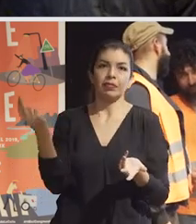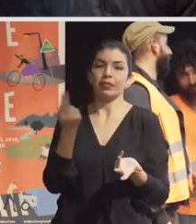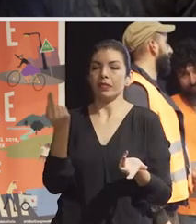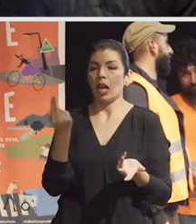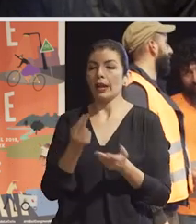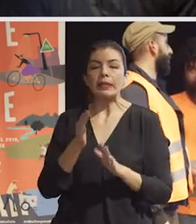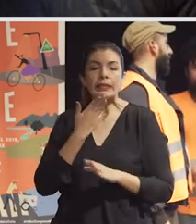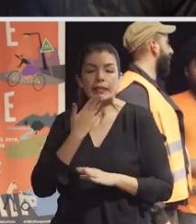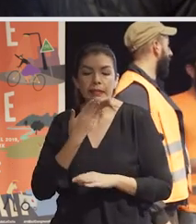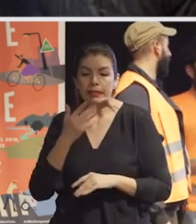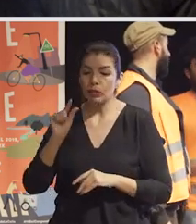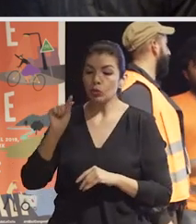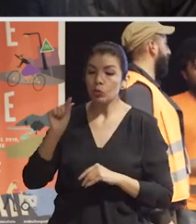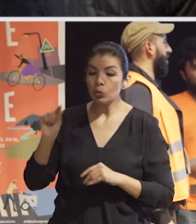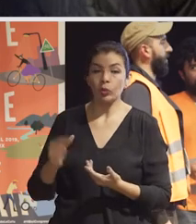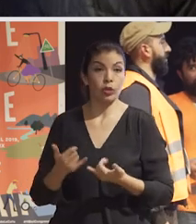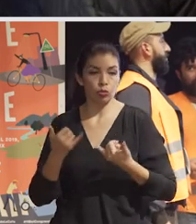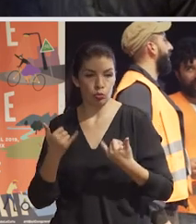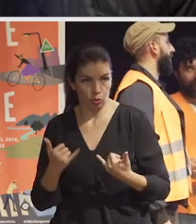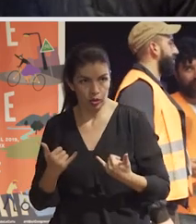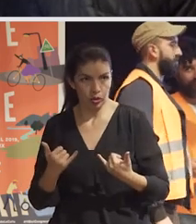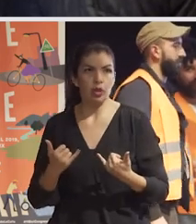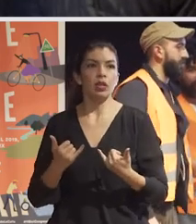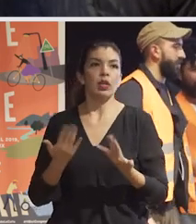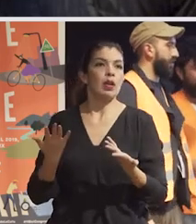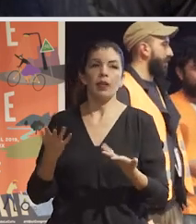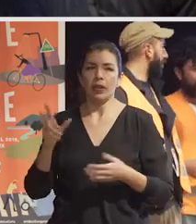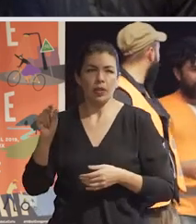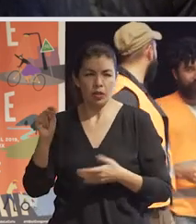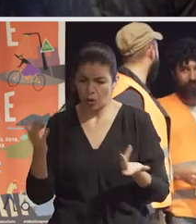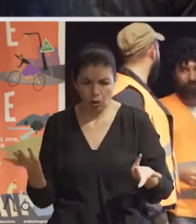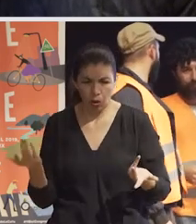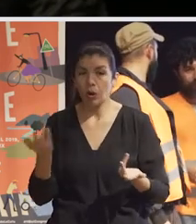ya haya encontrado mi causa me la voy a cambiar porque quiere seguir siendo rebelde